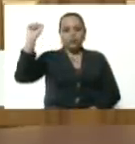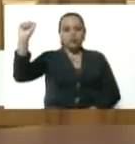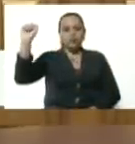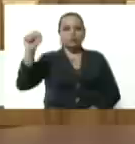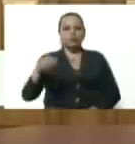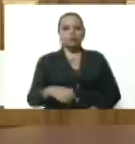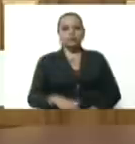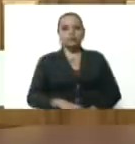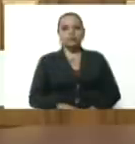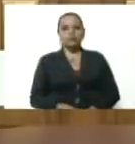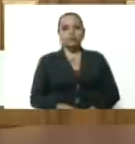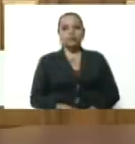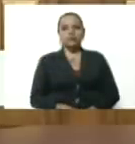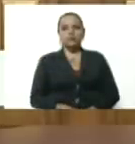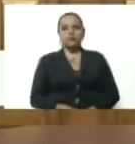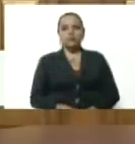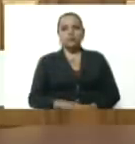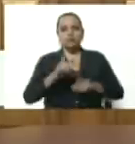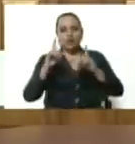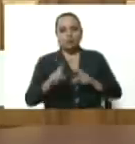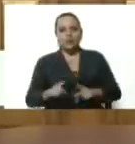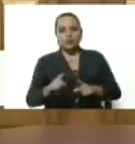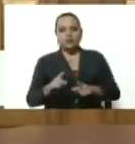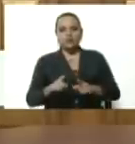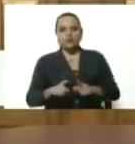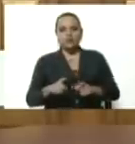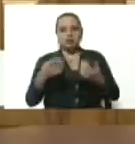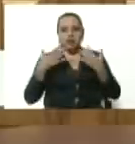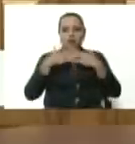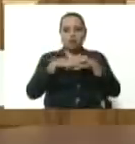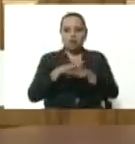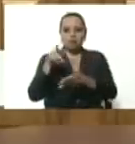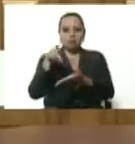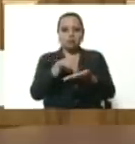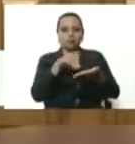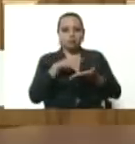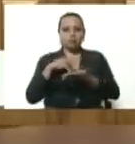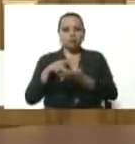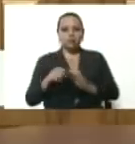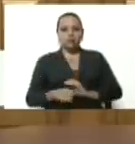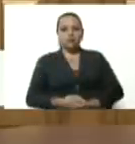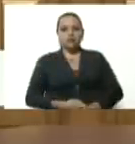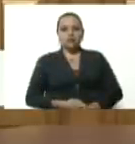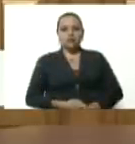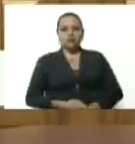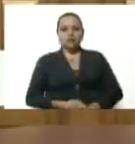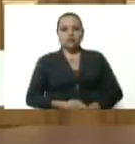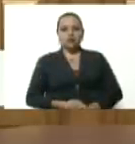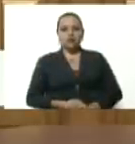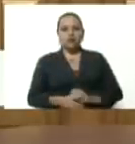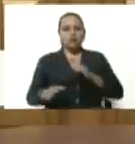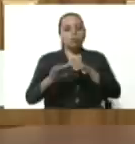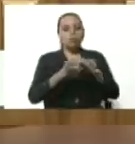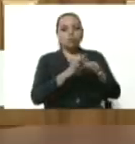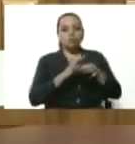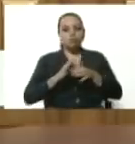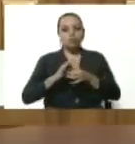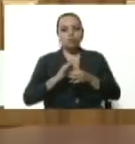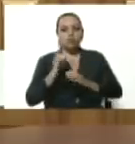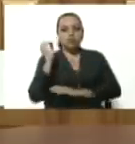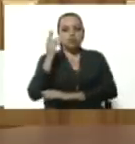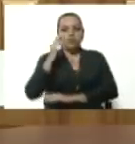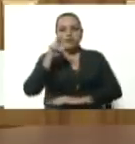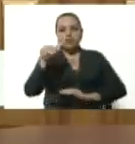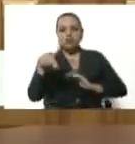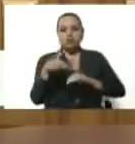Moros, y además integrada por el Poder Constituido y por